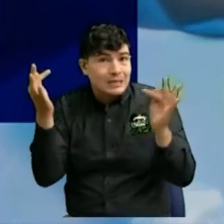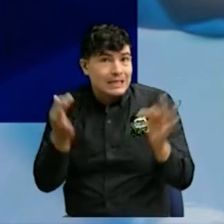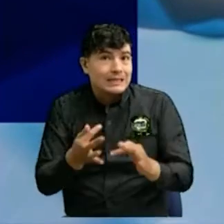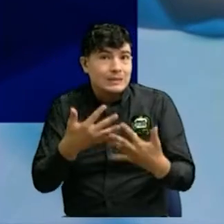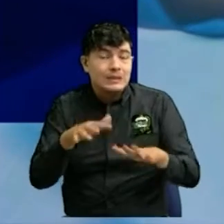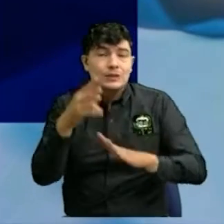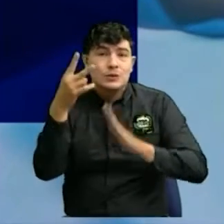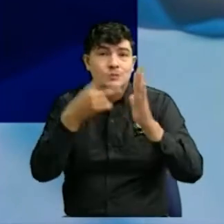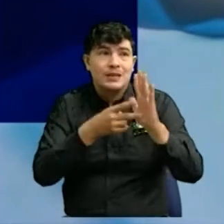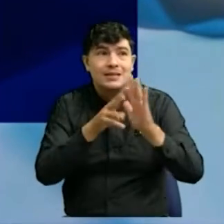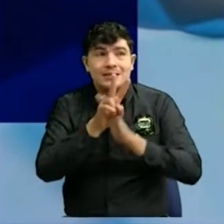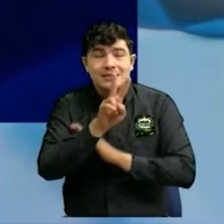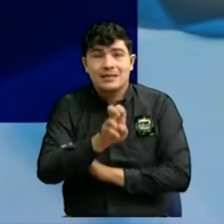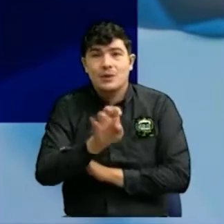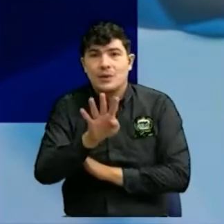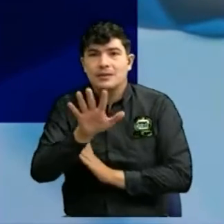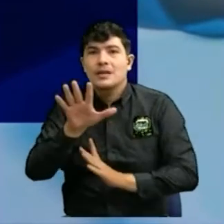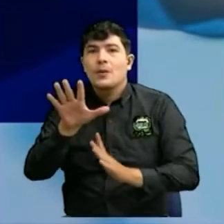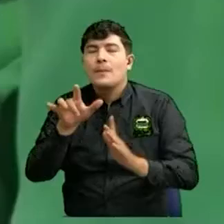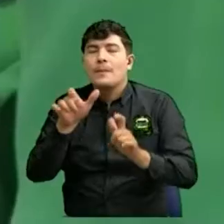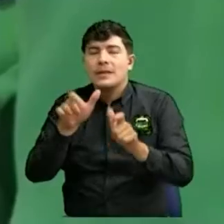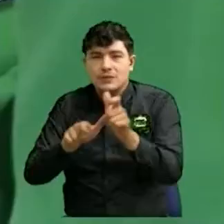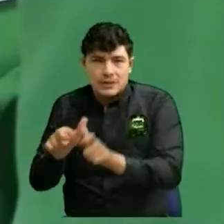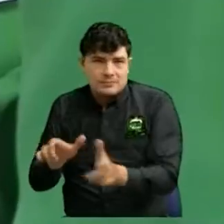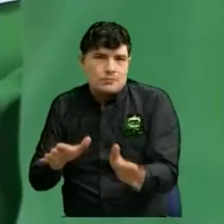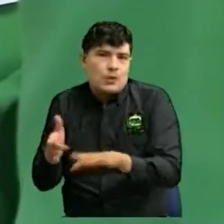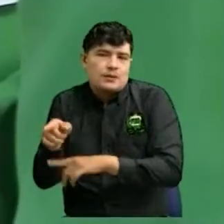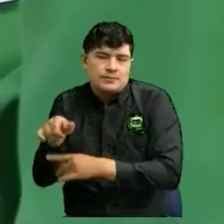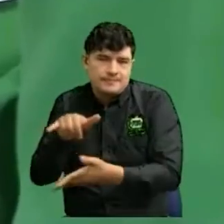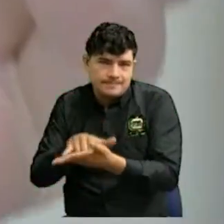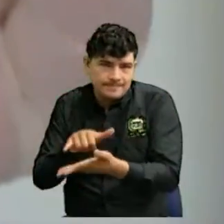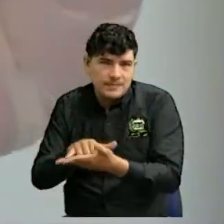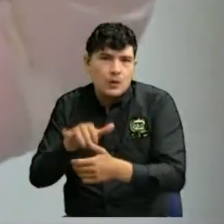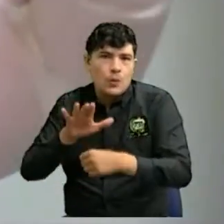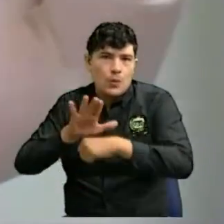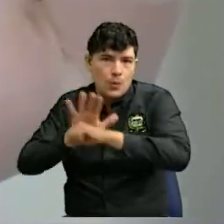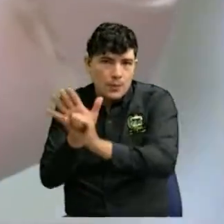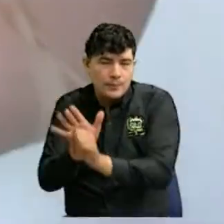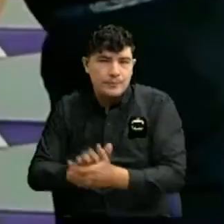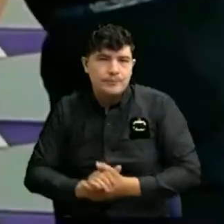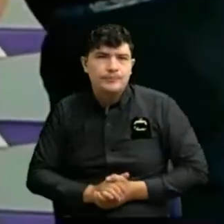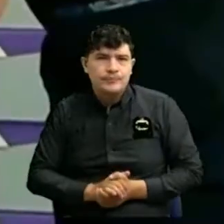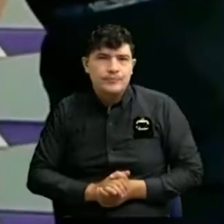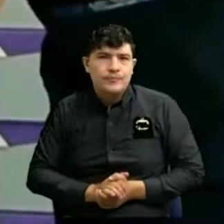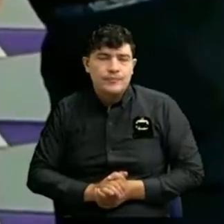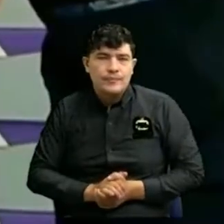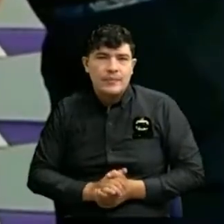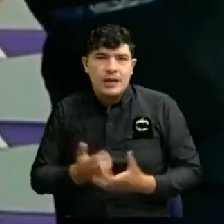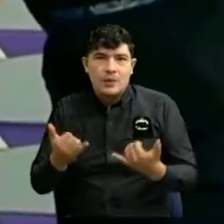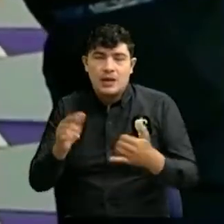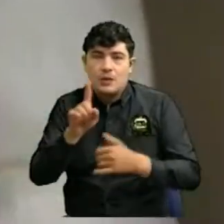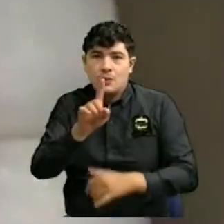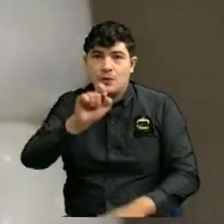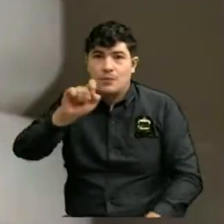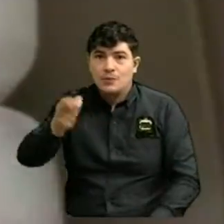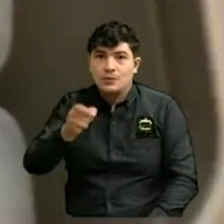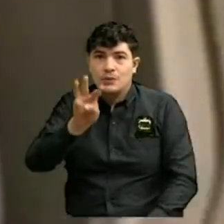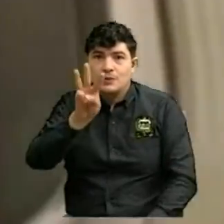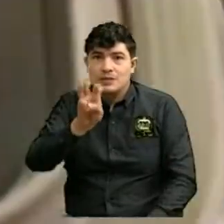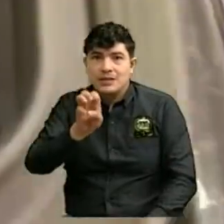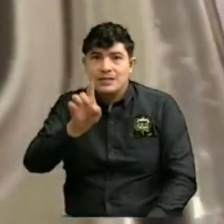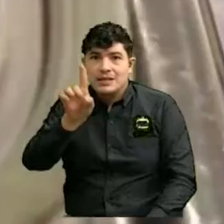estos datos junto con los de 30 departamentos más que conforman la geografía nacional tienen a colombia con un 186 por ciento